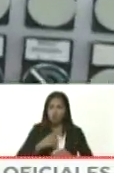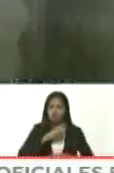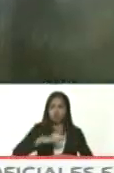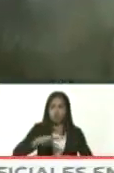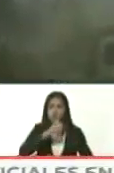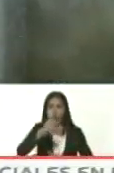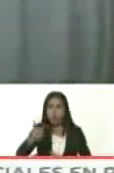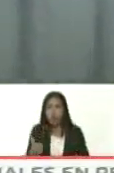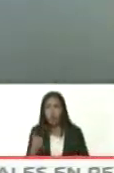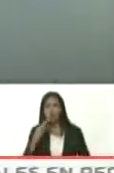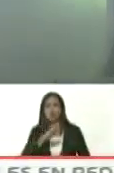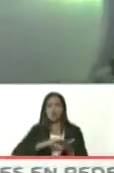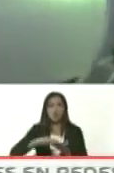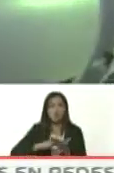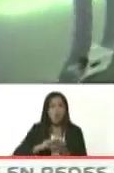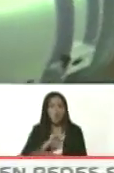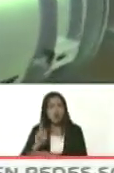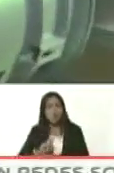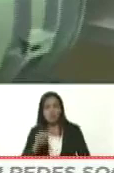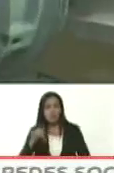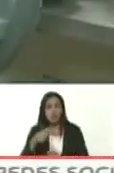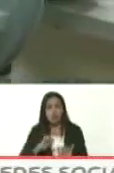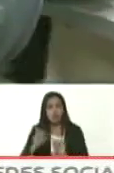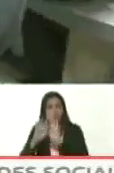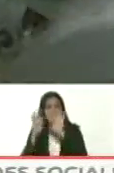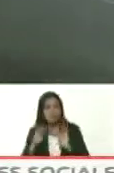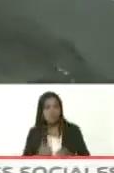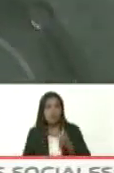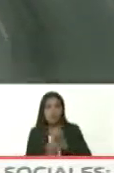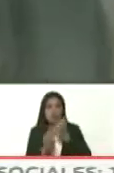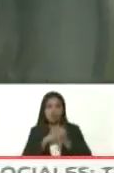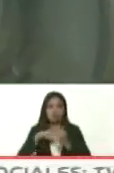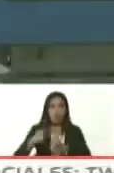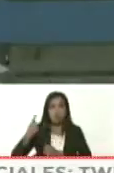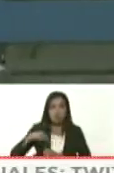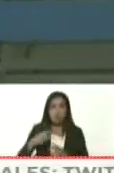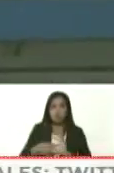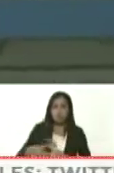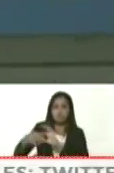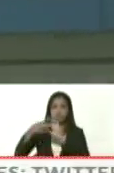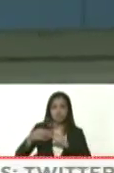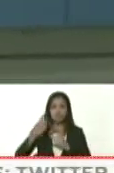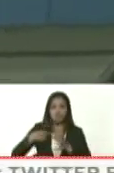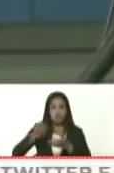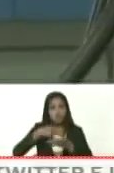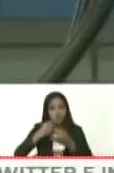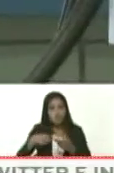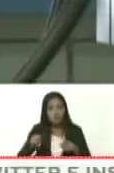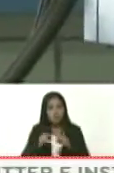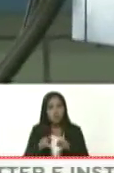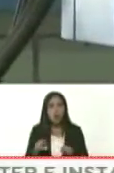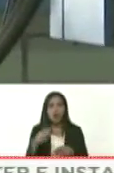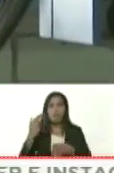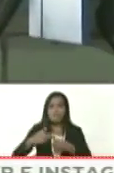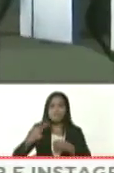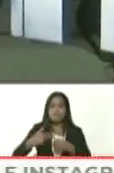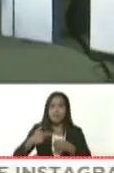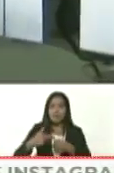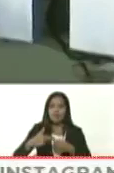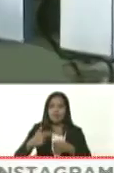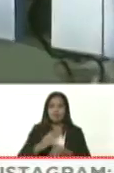se ha ido recuperando y hoy por hoy, con el apoyo que tenemos y la alianza que estamos firmando con PDVSA, vamos a